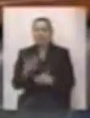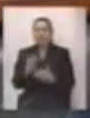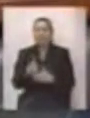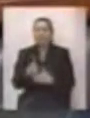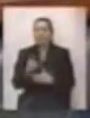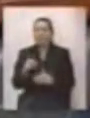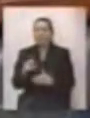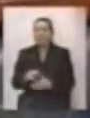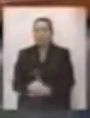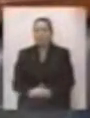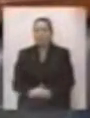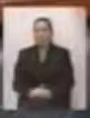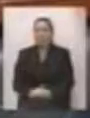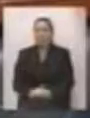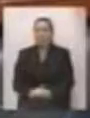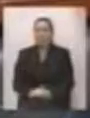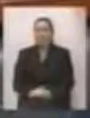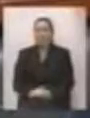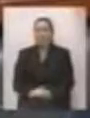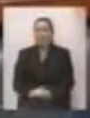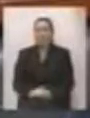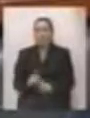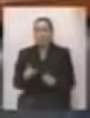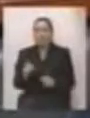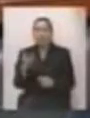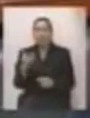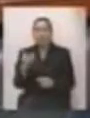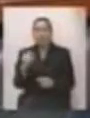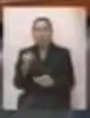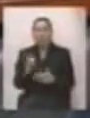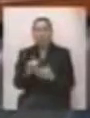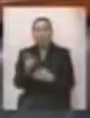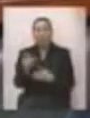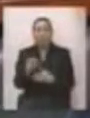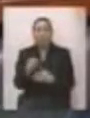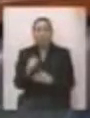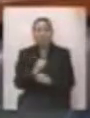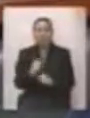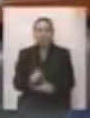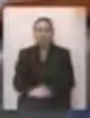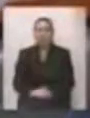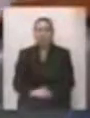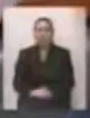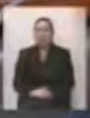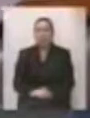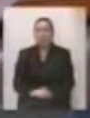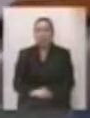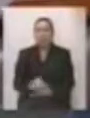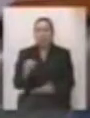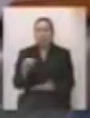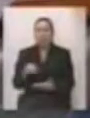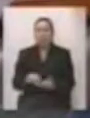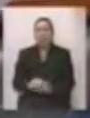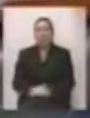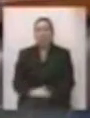ingresado con el DNI, si fue acompañada, si no fue acompañada. La máquina debe estar numerada para hacer que entró esa persona a las 11 de la mañana a la cabina número 7 y que estuvo en